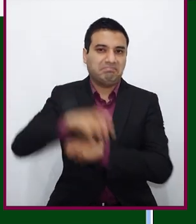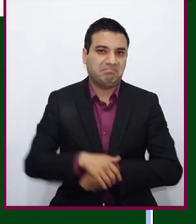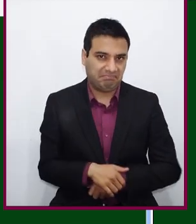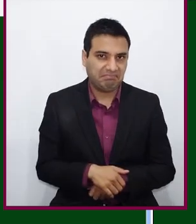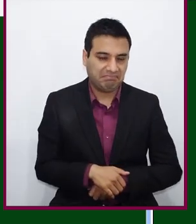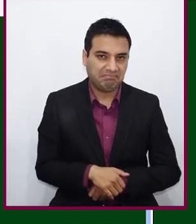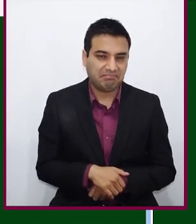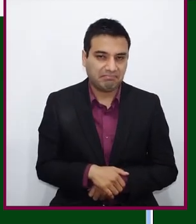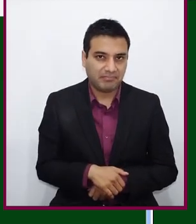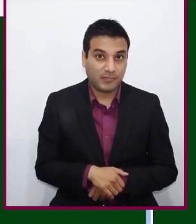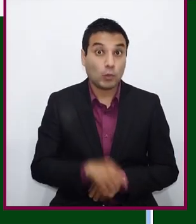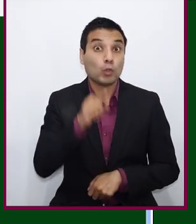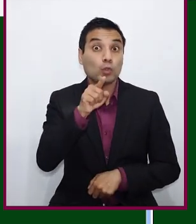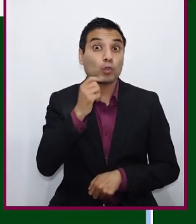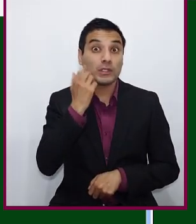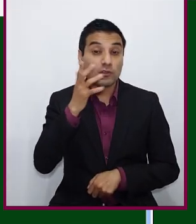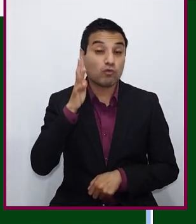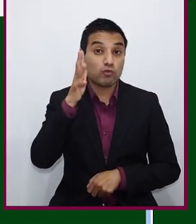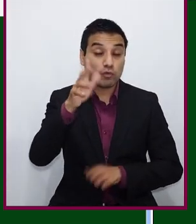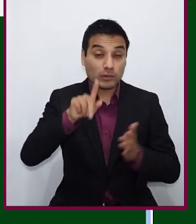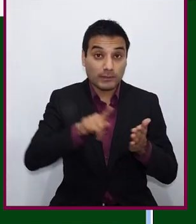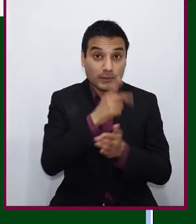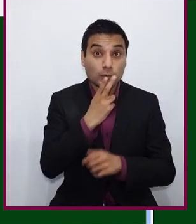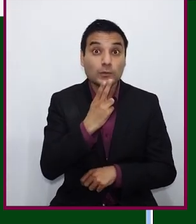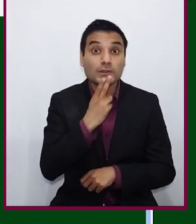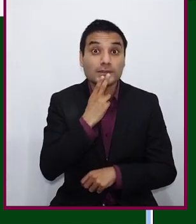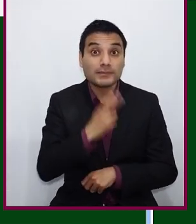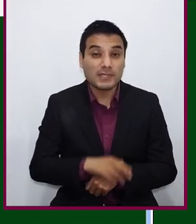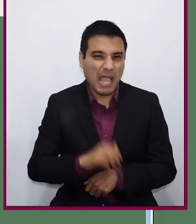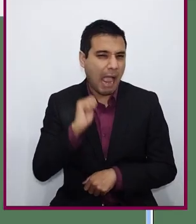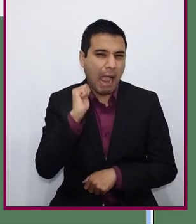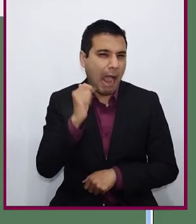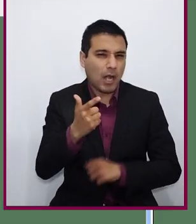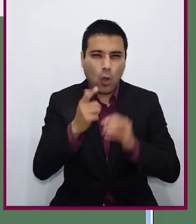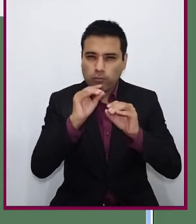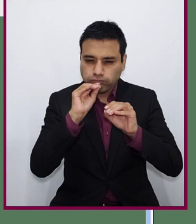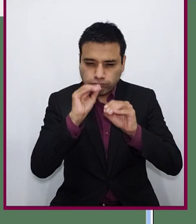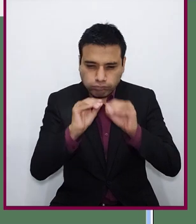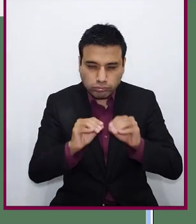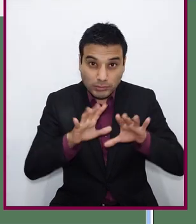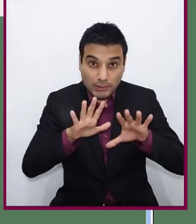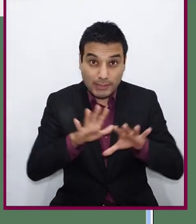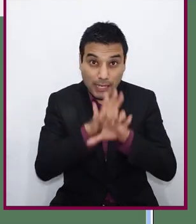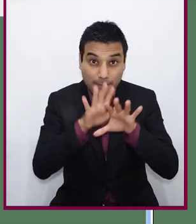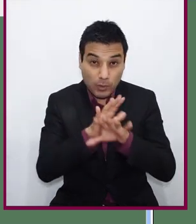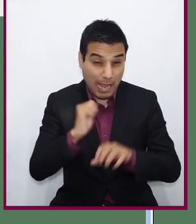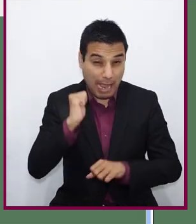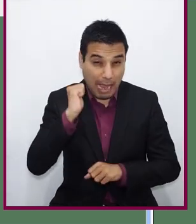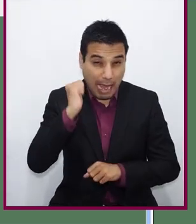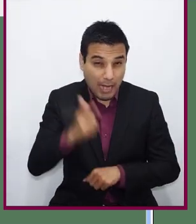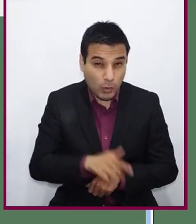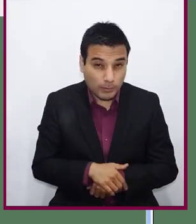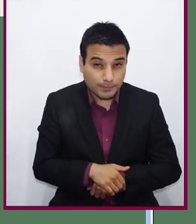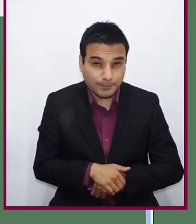las modificaciones mejoras o por cualquier motivo pueden dar click en iniciar sesión